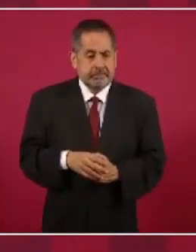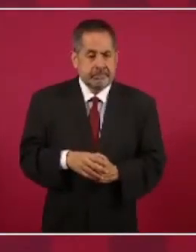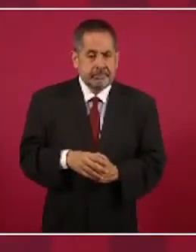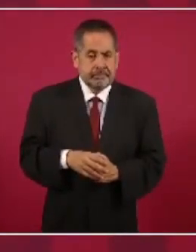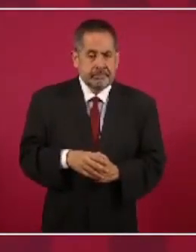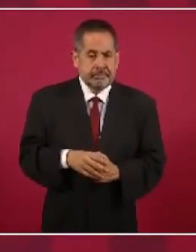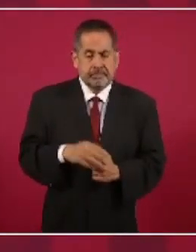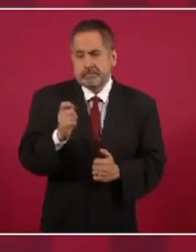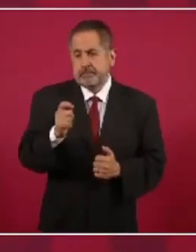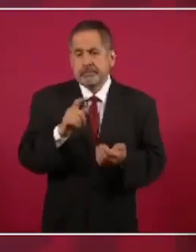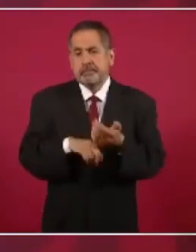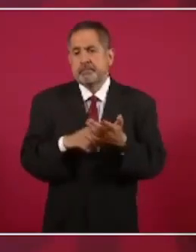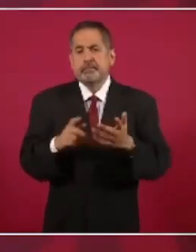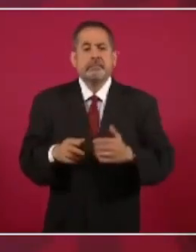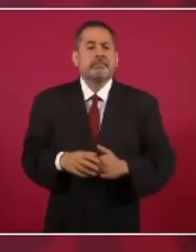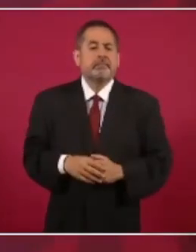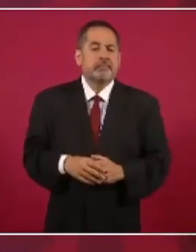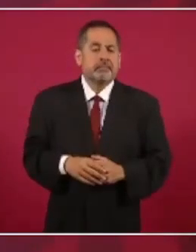se